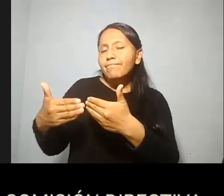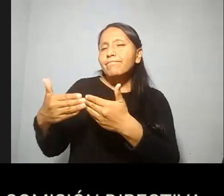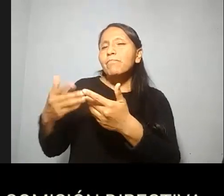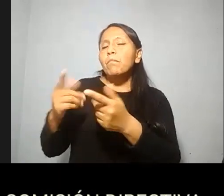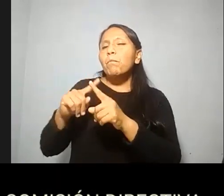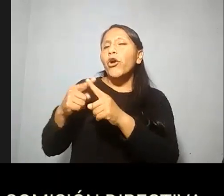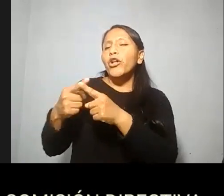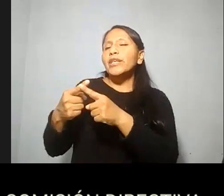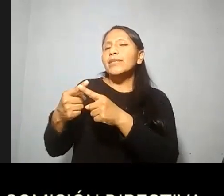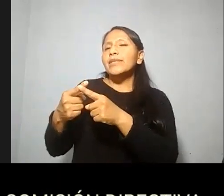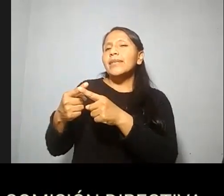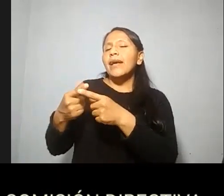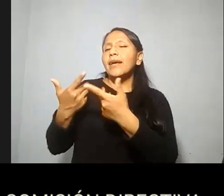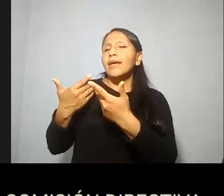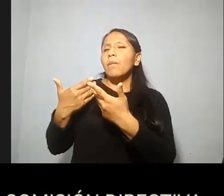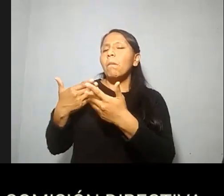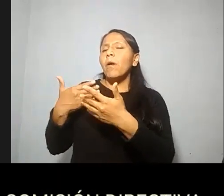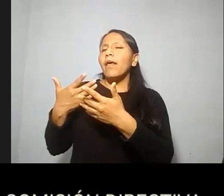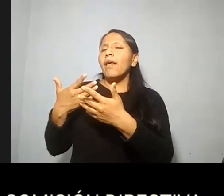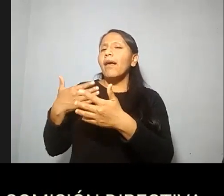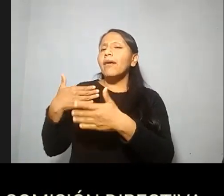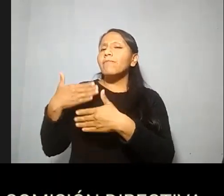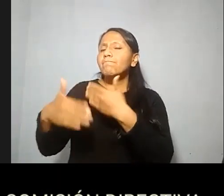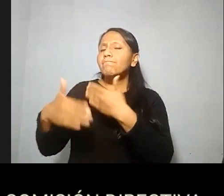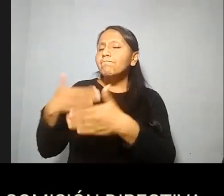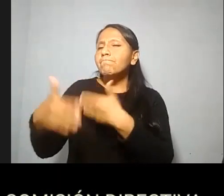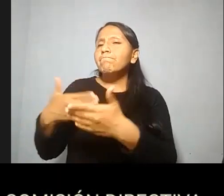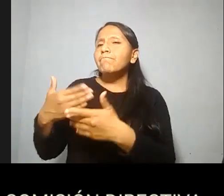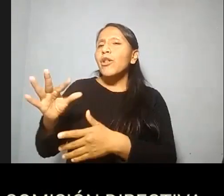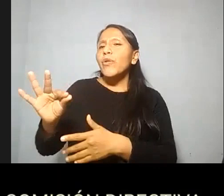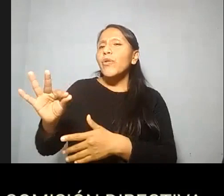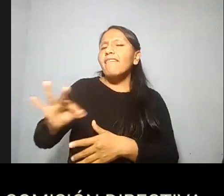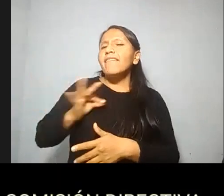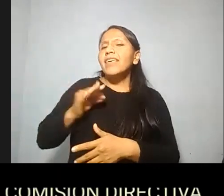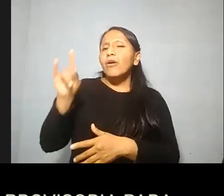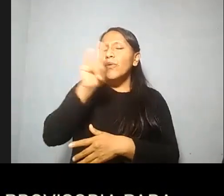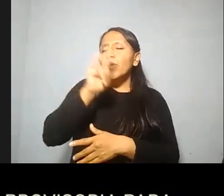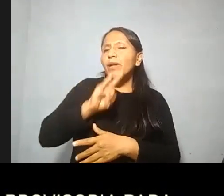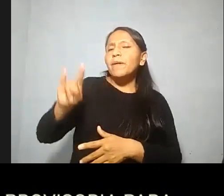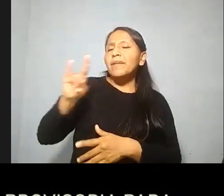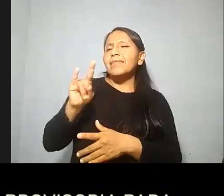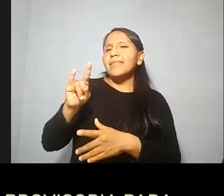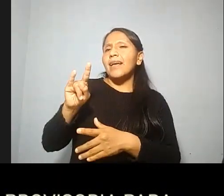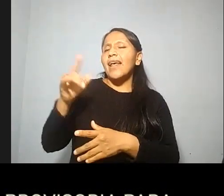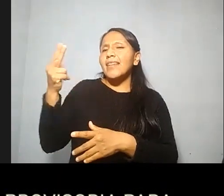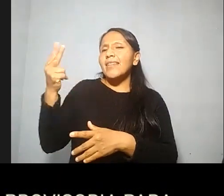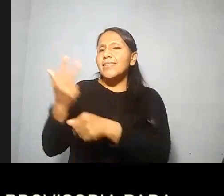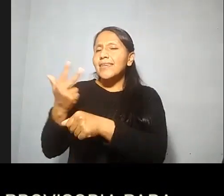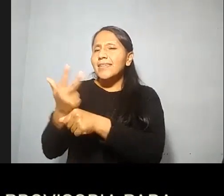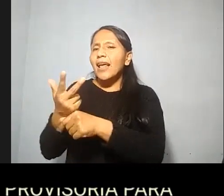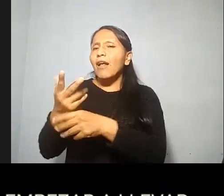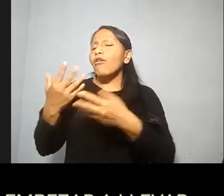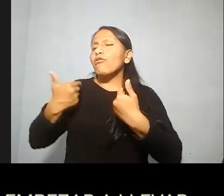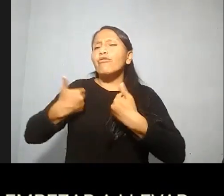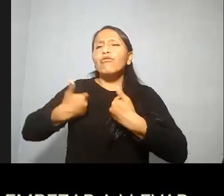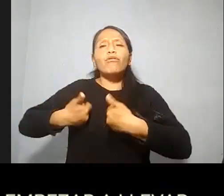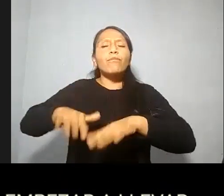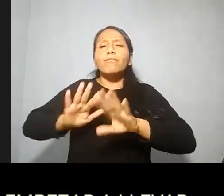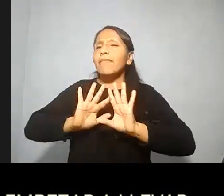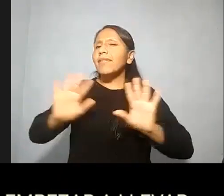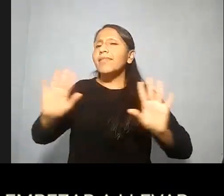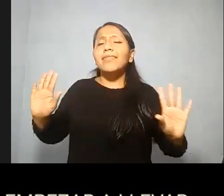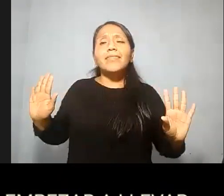políticas que nos permitan transcurrir nuestra vida universitaria y terciaria con total normalidad.